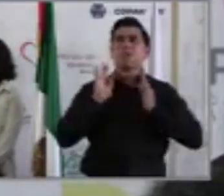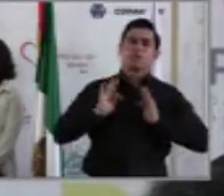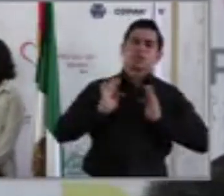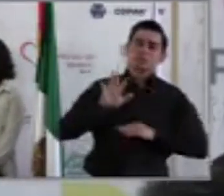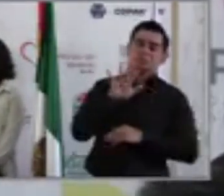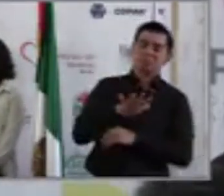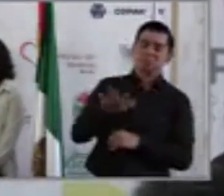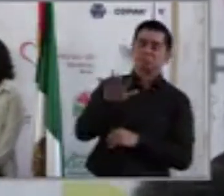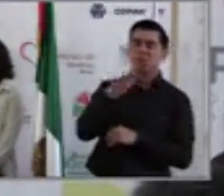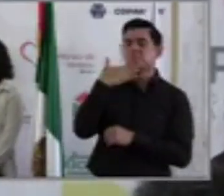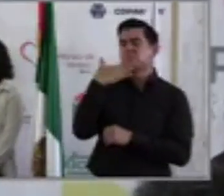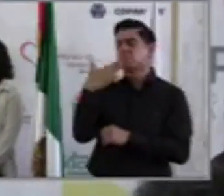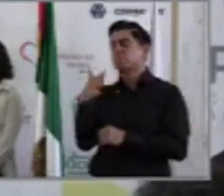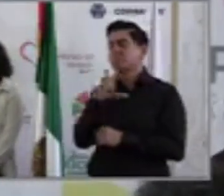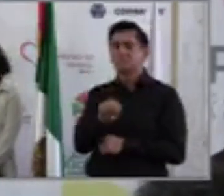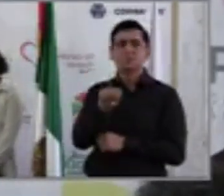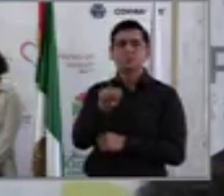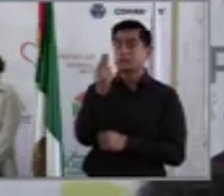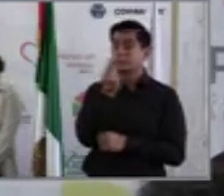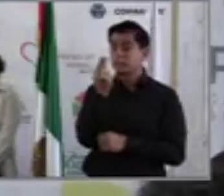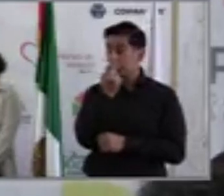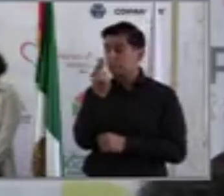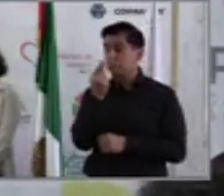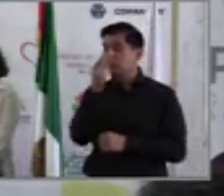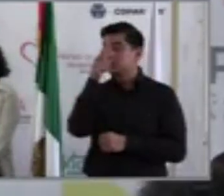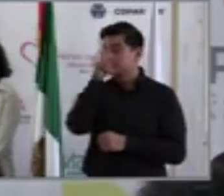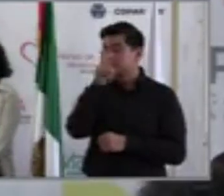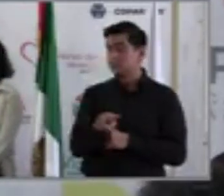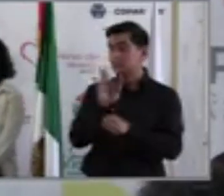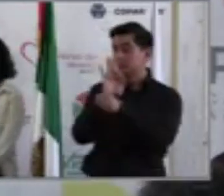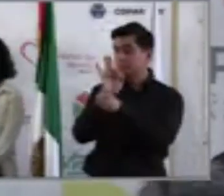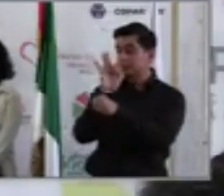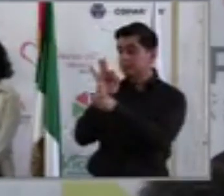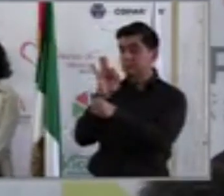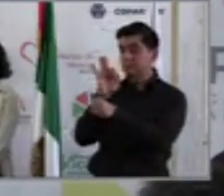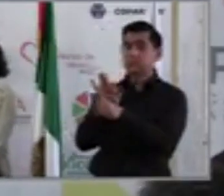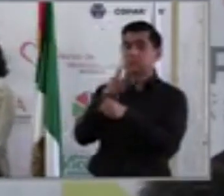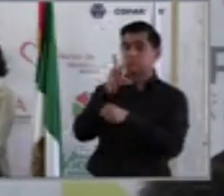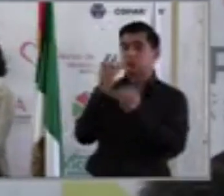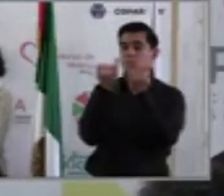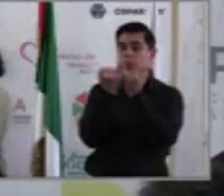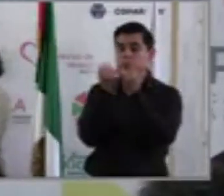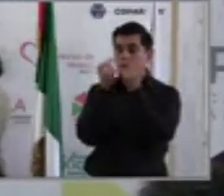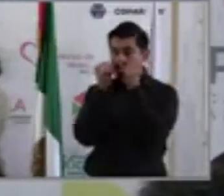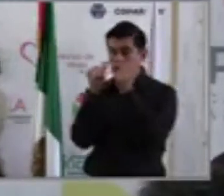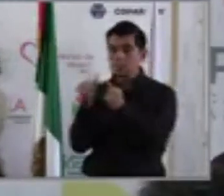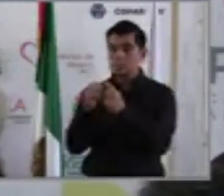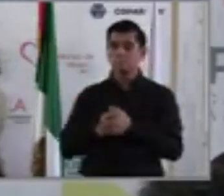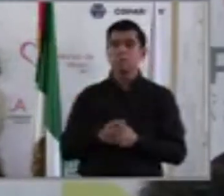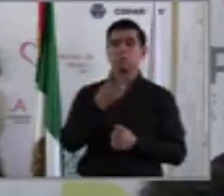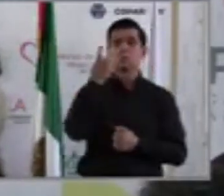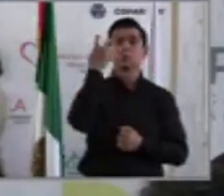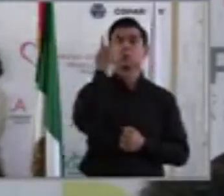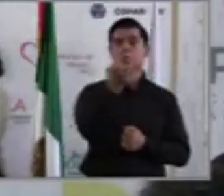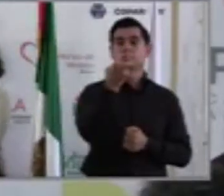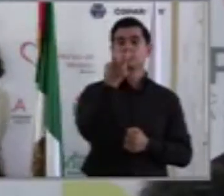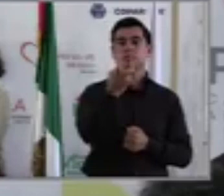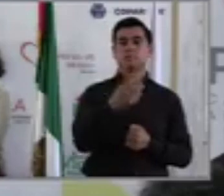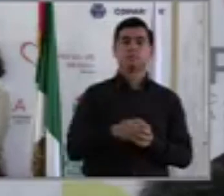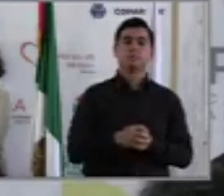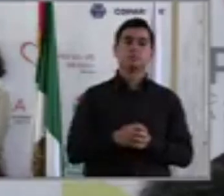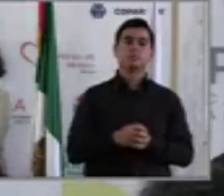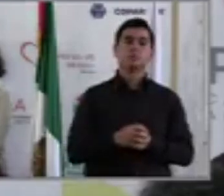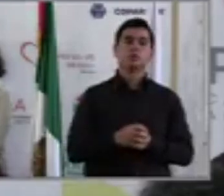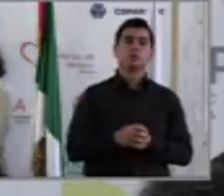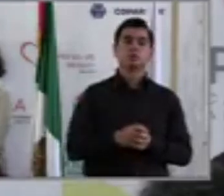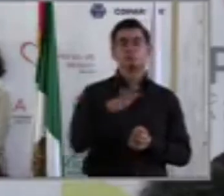de justicia que no solamente no las protege, sino no las escucha. Por eso, cuando vienen